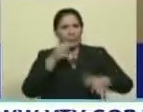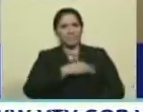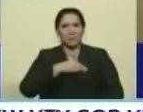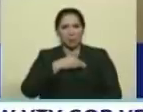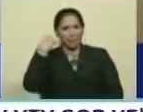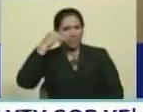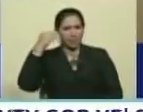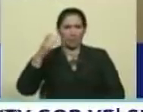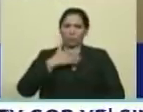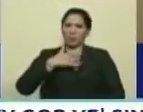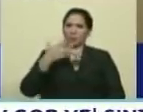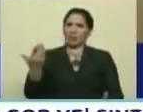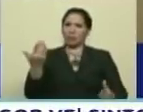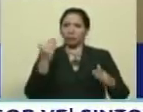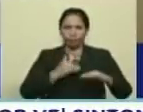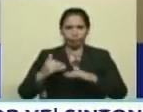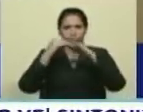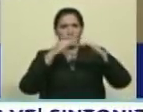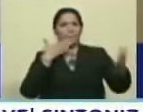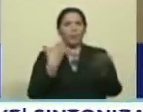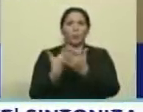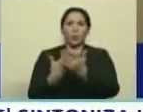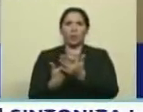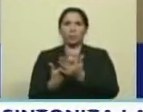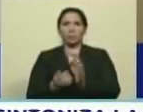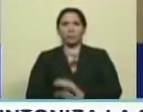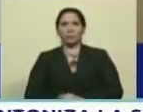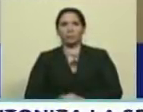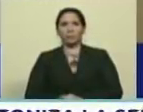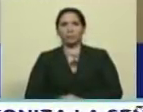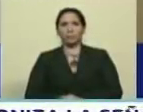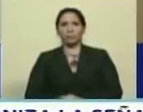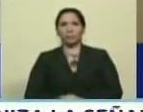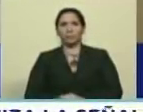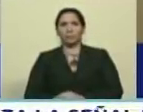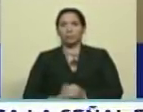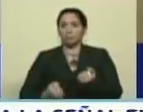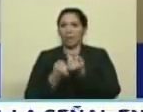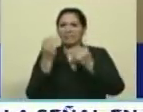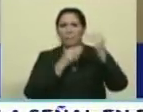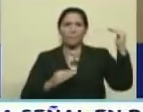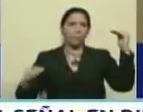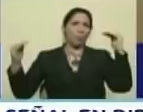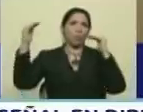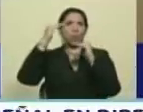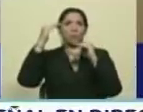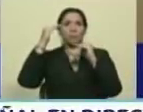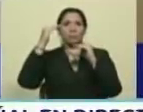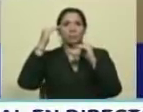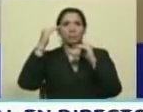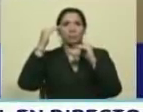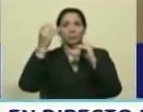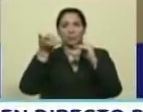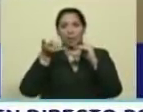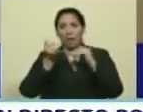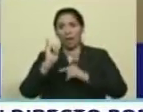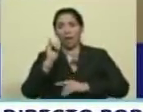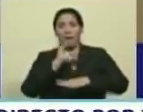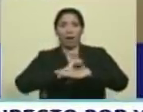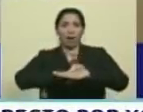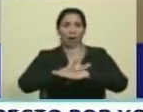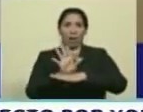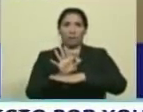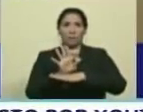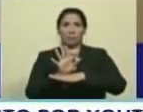pensamos, así lo sentimos, así lo proponemos, compañeros, en base a la moral que tiene el ALBA,